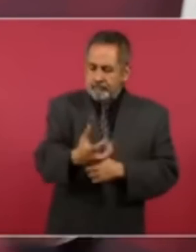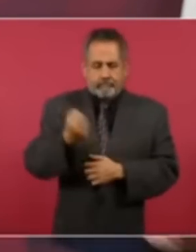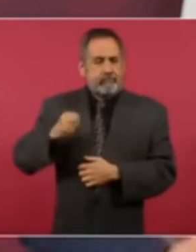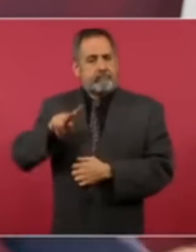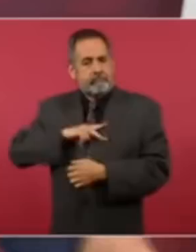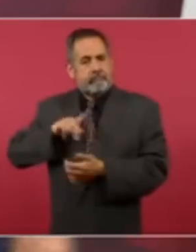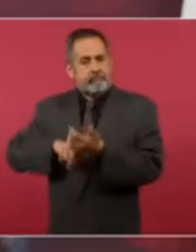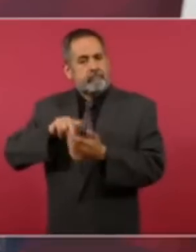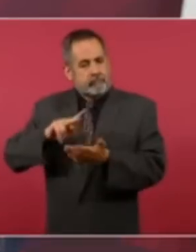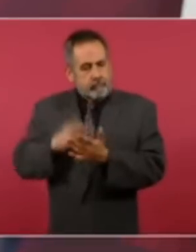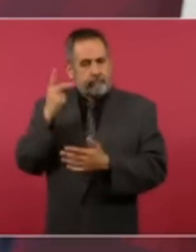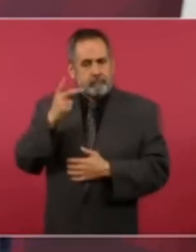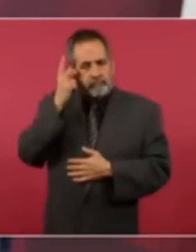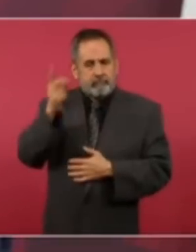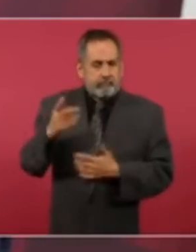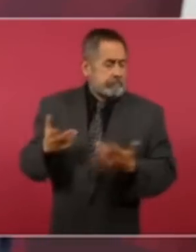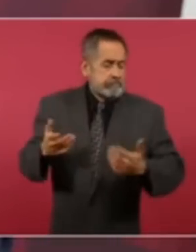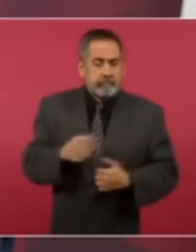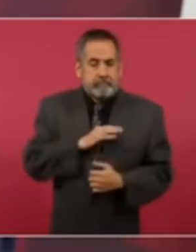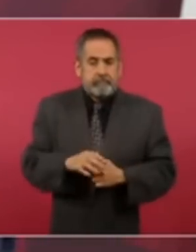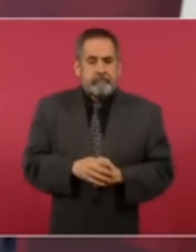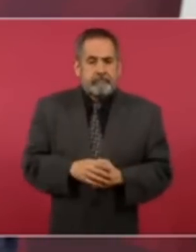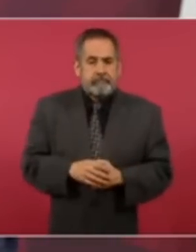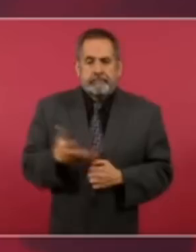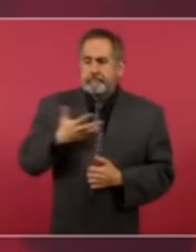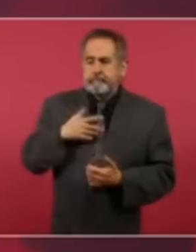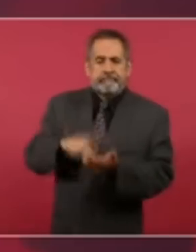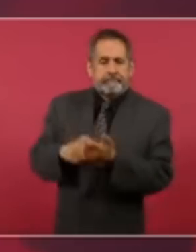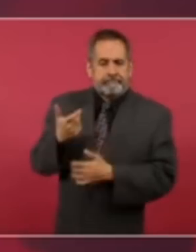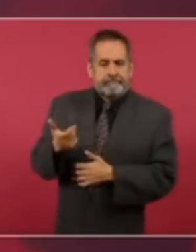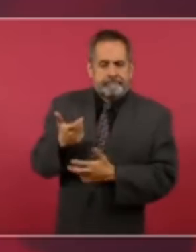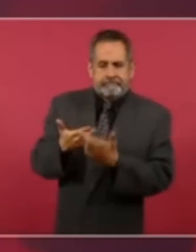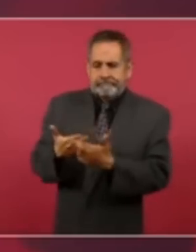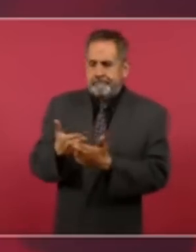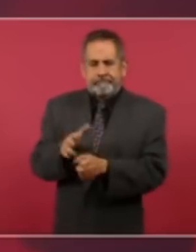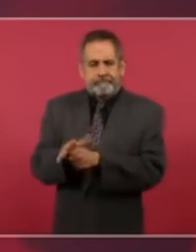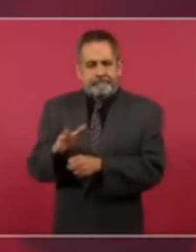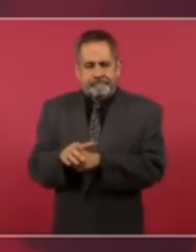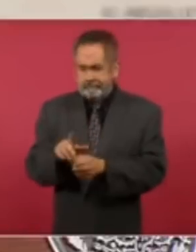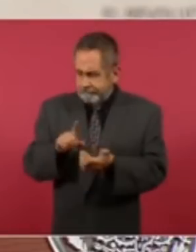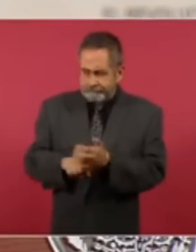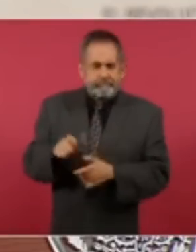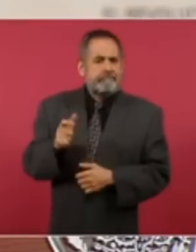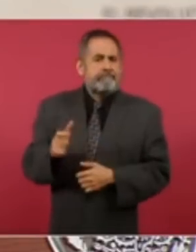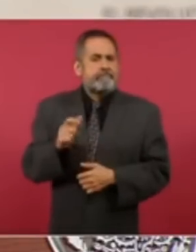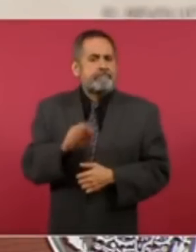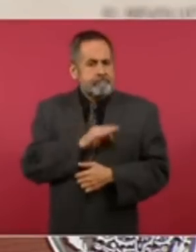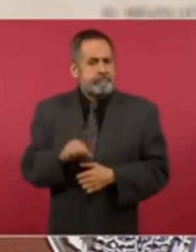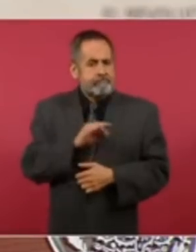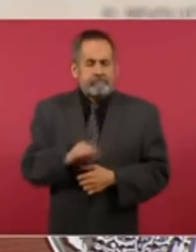¿Y por qué podemos hacer eso? Porque tenemos finanzas públicas